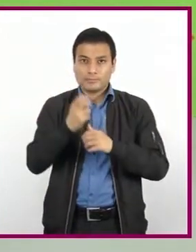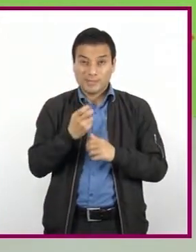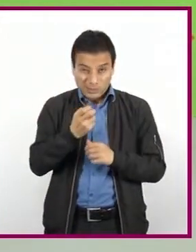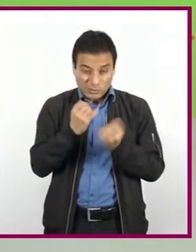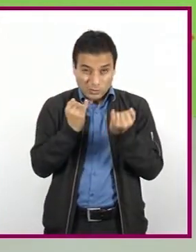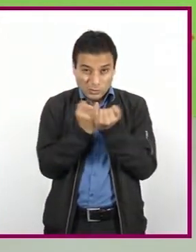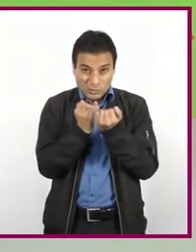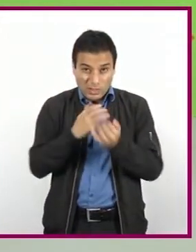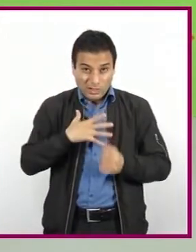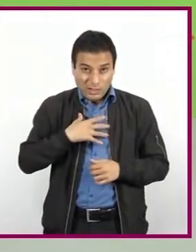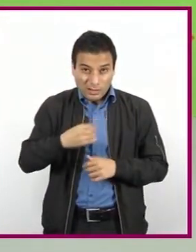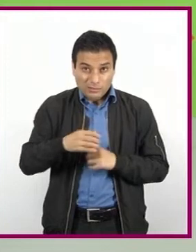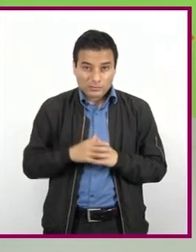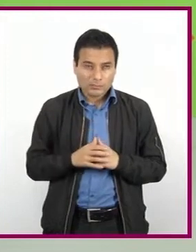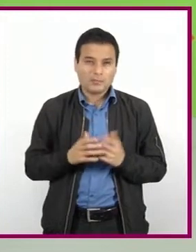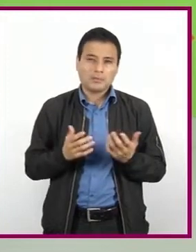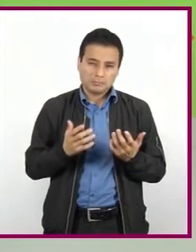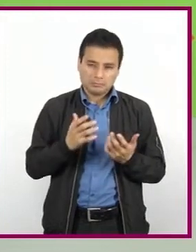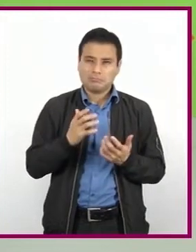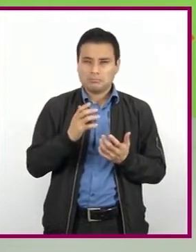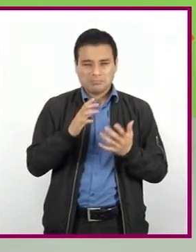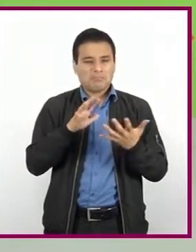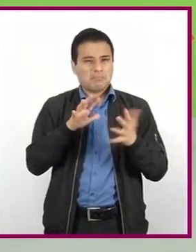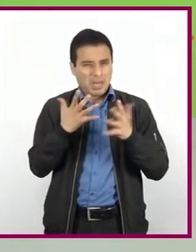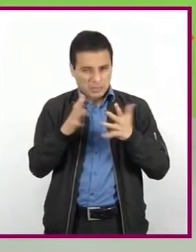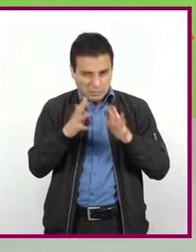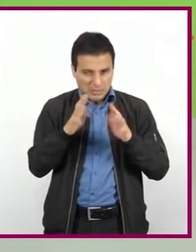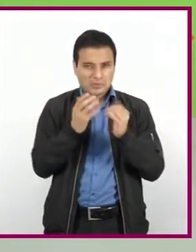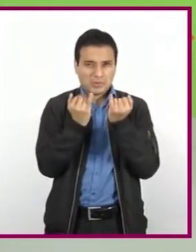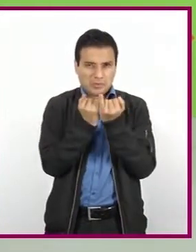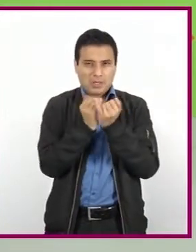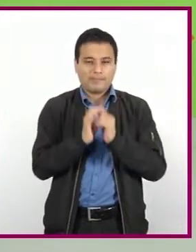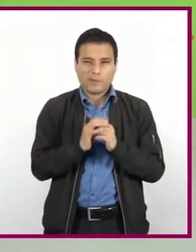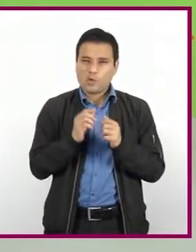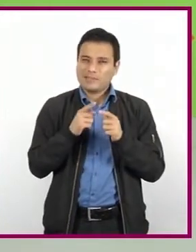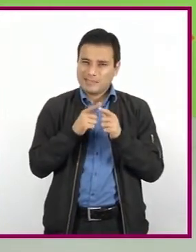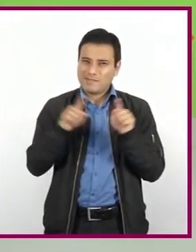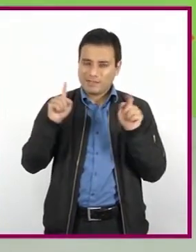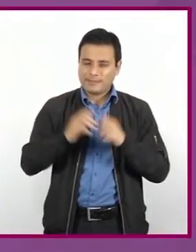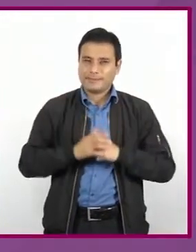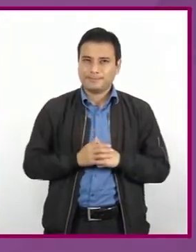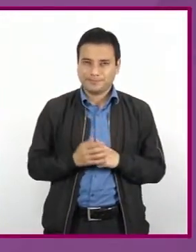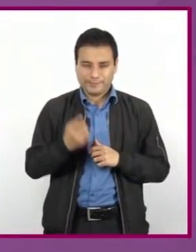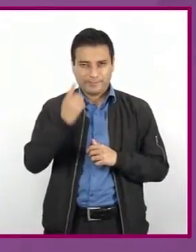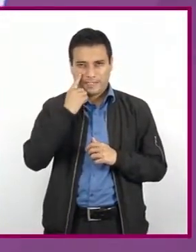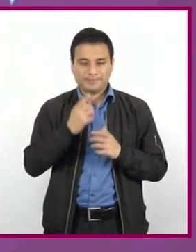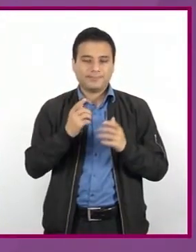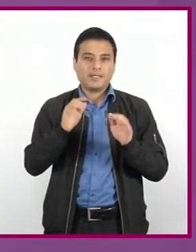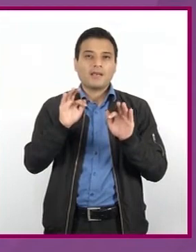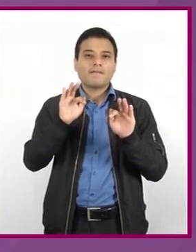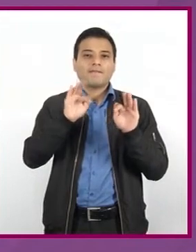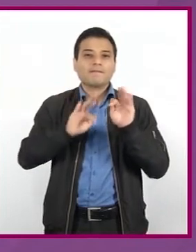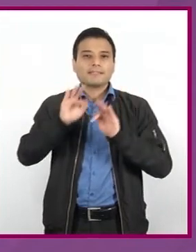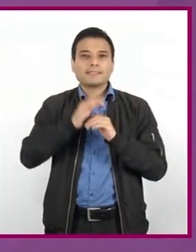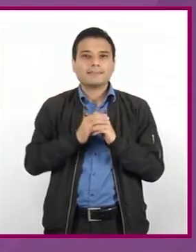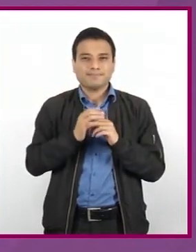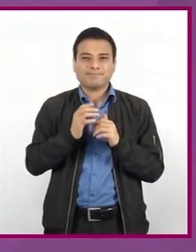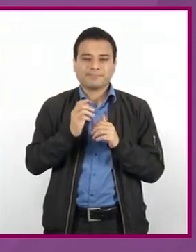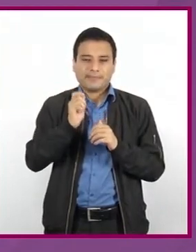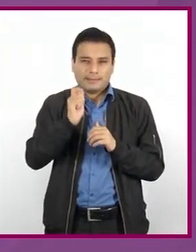radiografía? Podríamos decir que es algo análogo, pero tiene sus diferencias. Para la física, la absorción